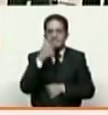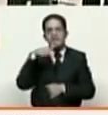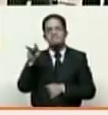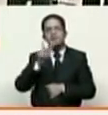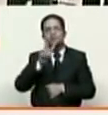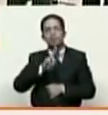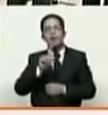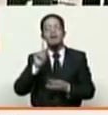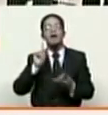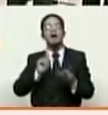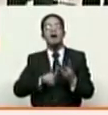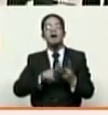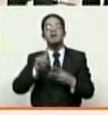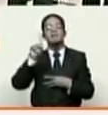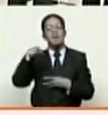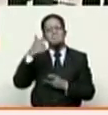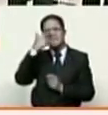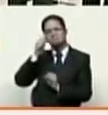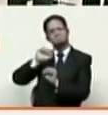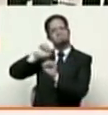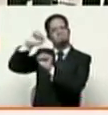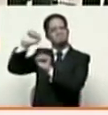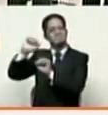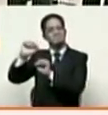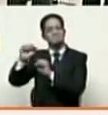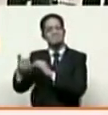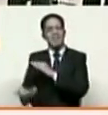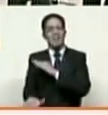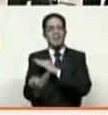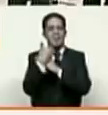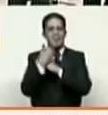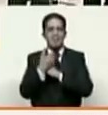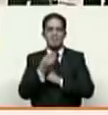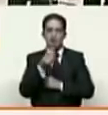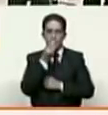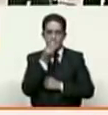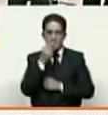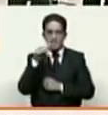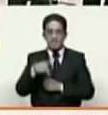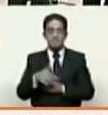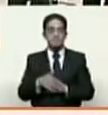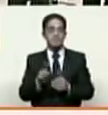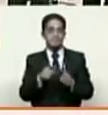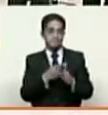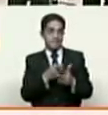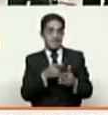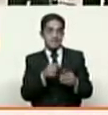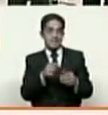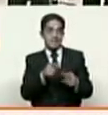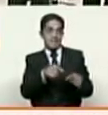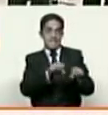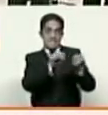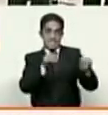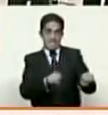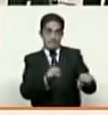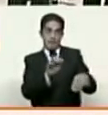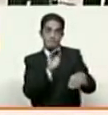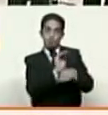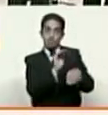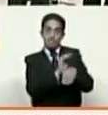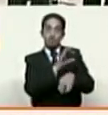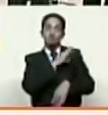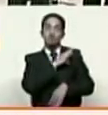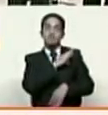el ingreso de alimentos a nuestro país. Afortunadamente, el sistema de protección social inspirado en el